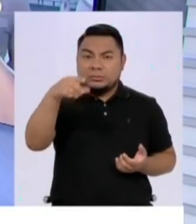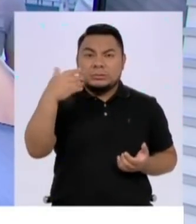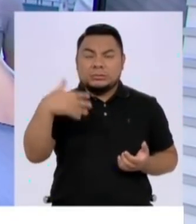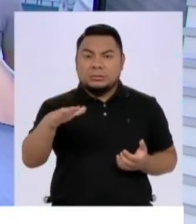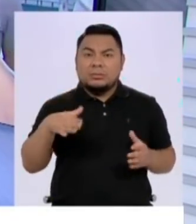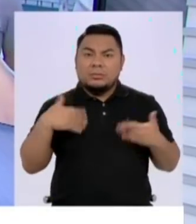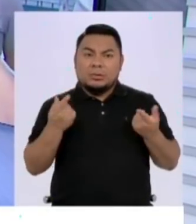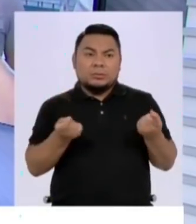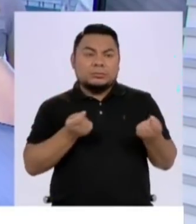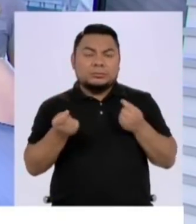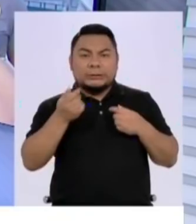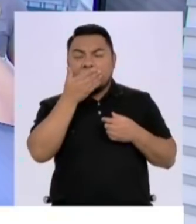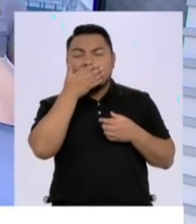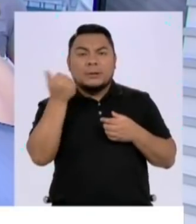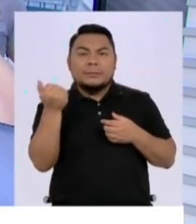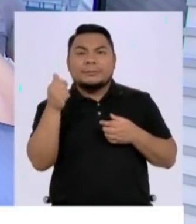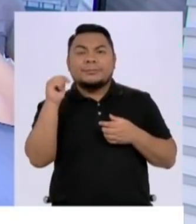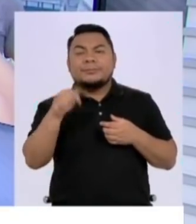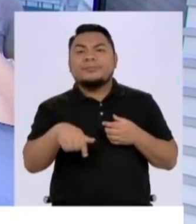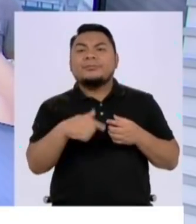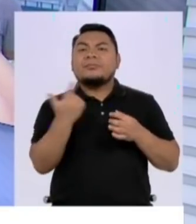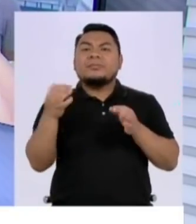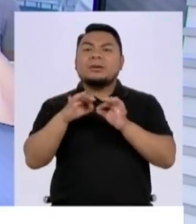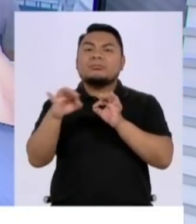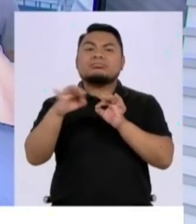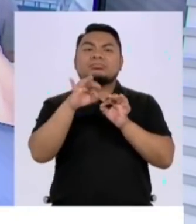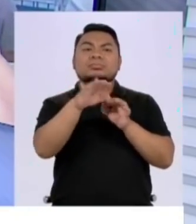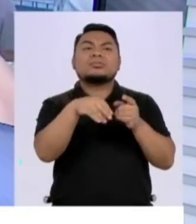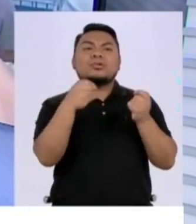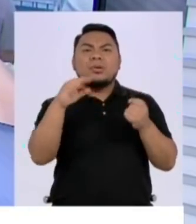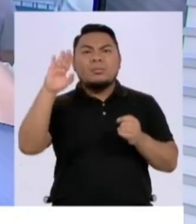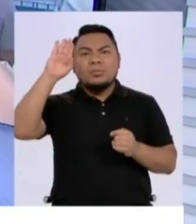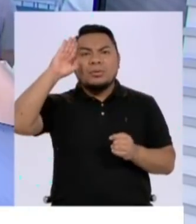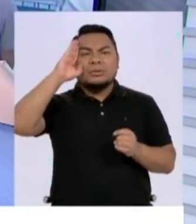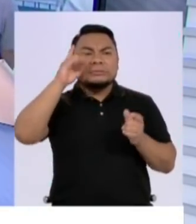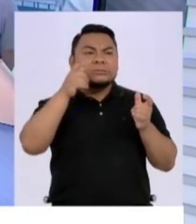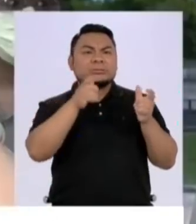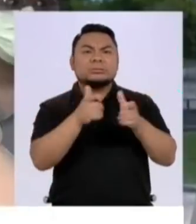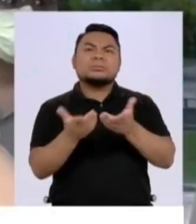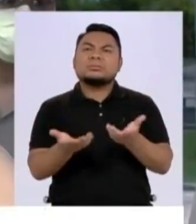pudiendo manejar mejor en el resto del país esta situación?